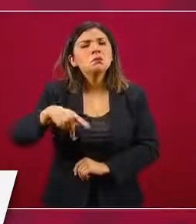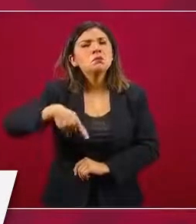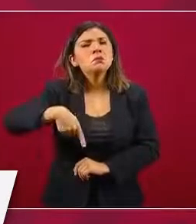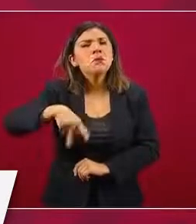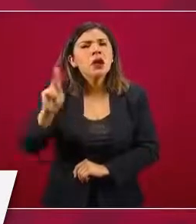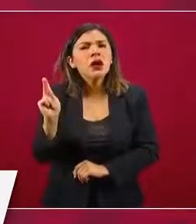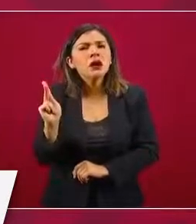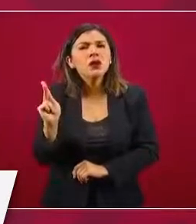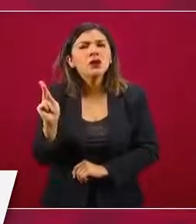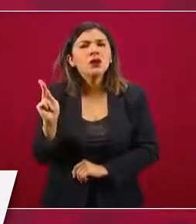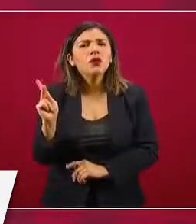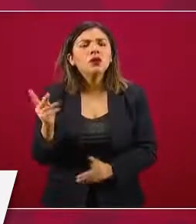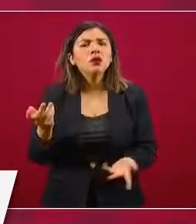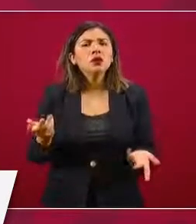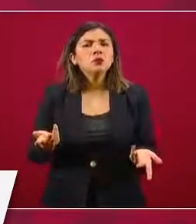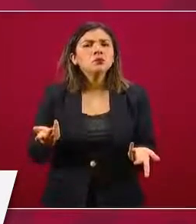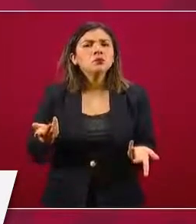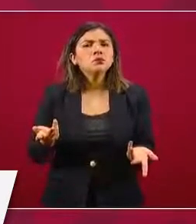pero si nos